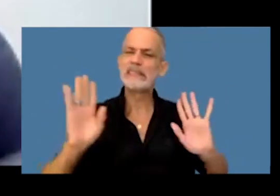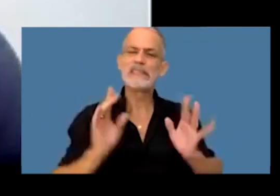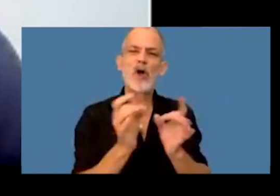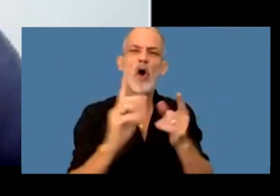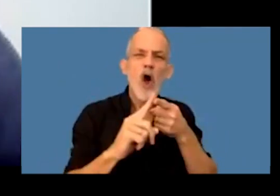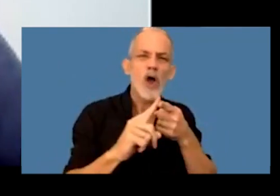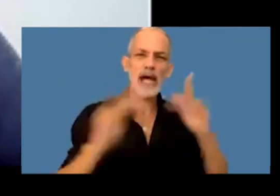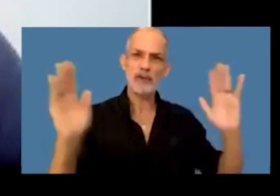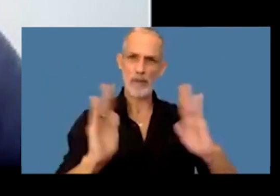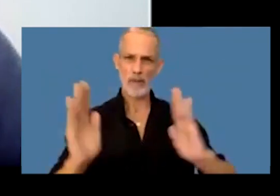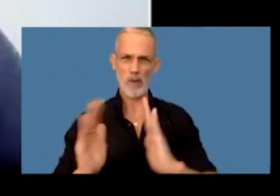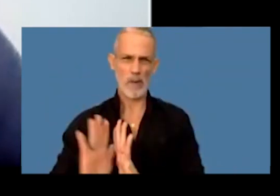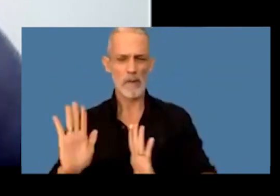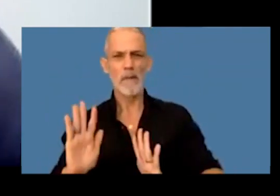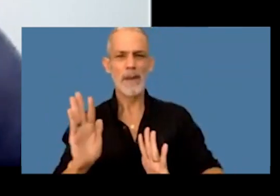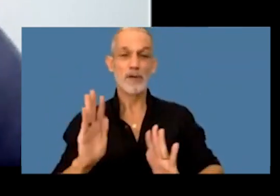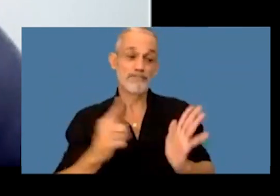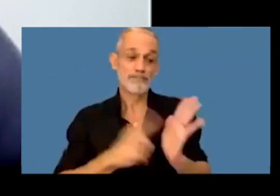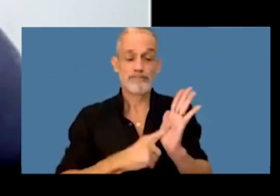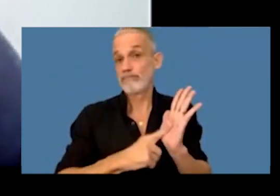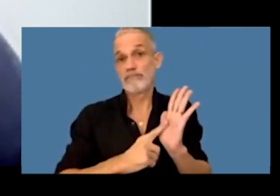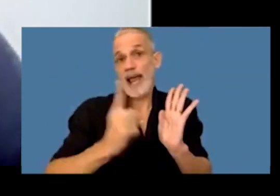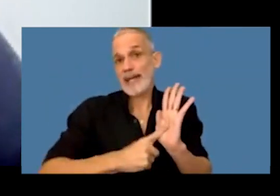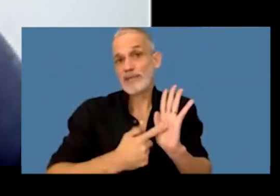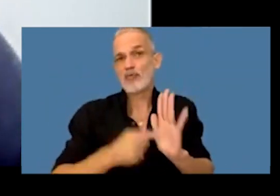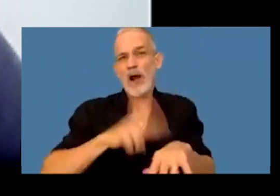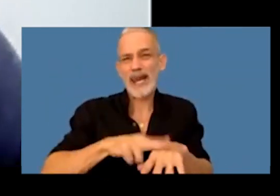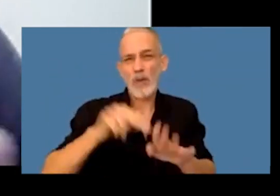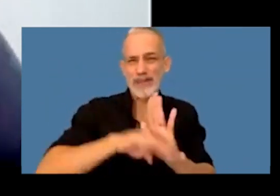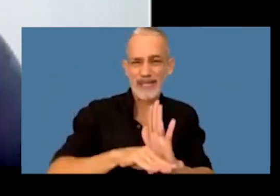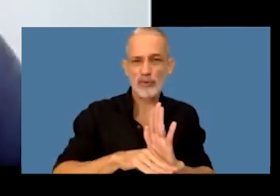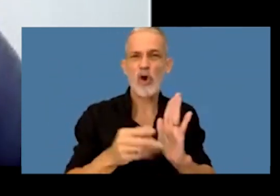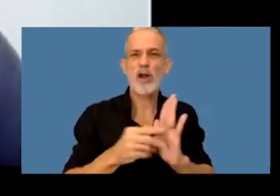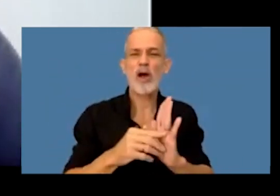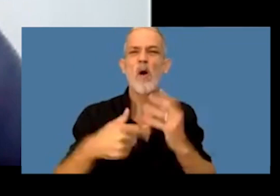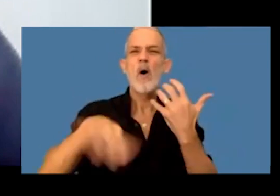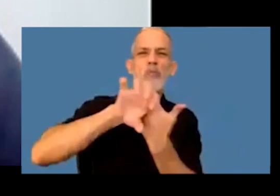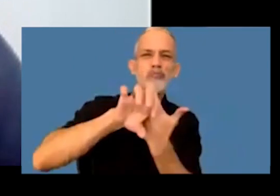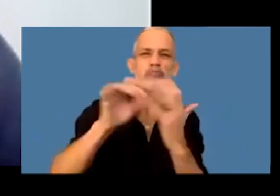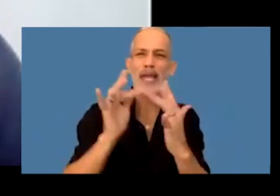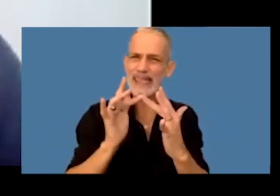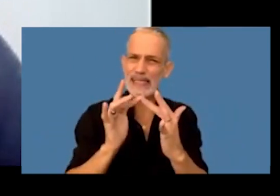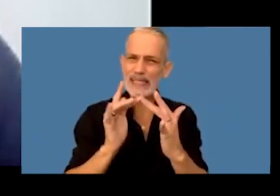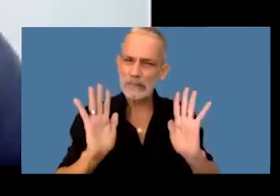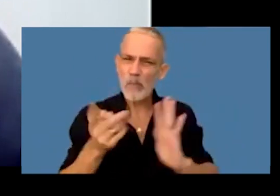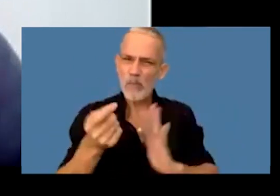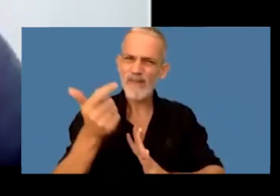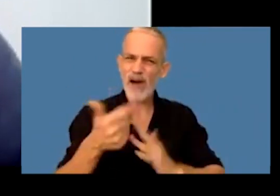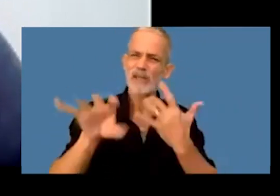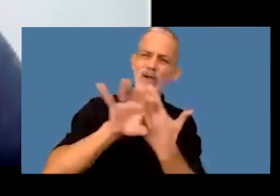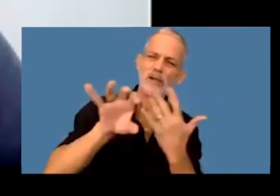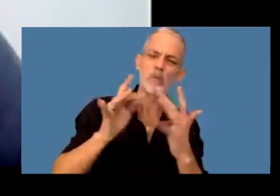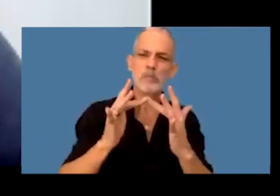eso mismo se aplicó esta resolución, estas recomendaciones a través de videoconferencia, y también entendiendo que no todas las juntas